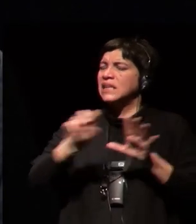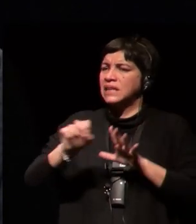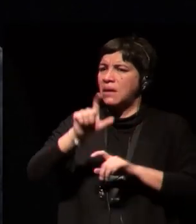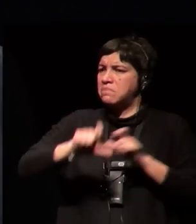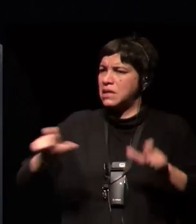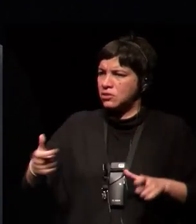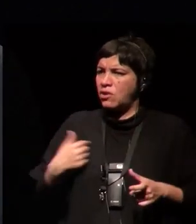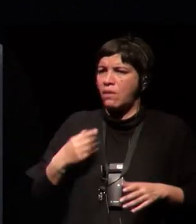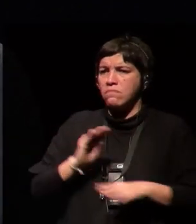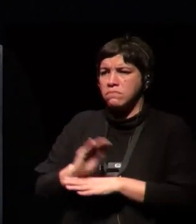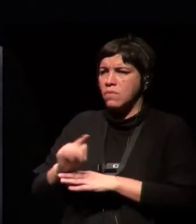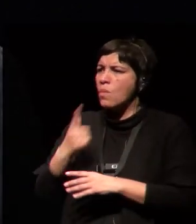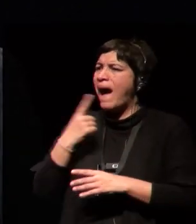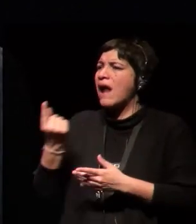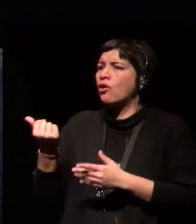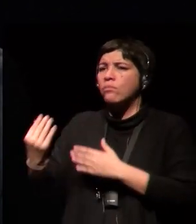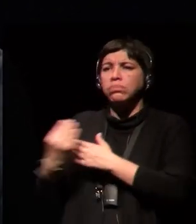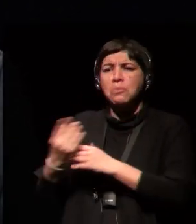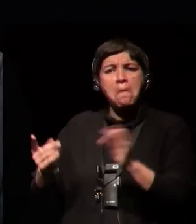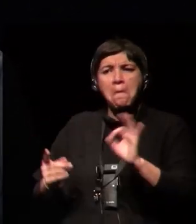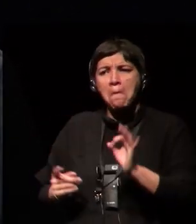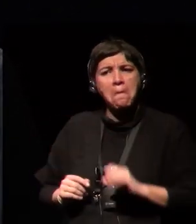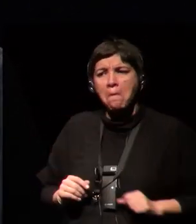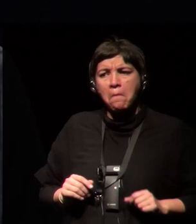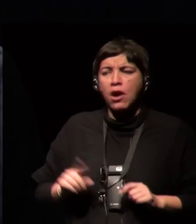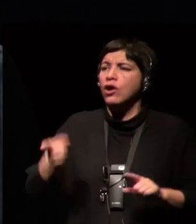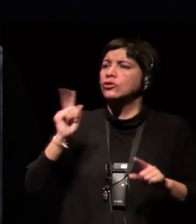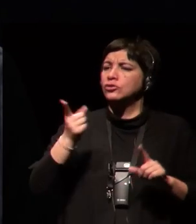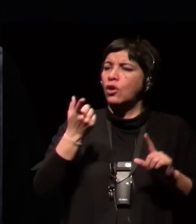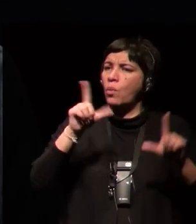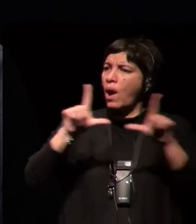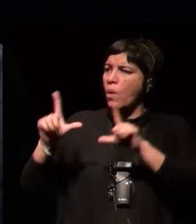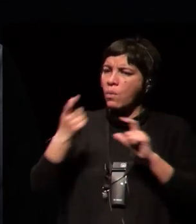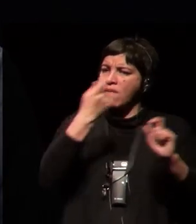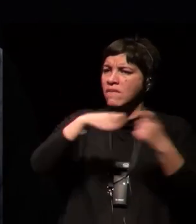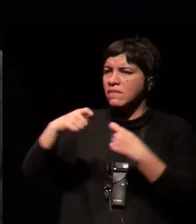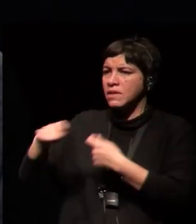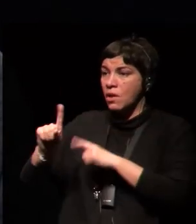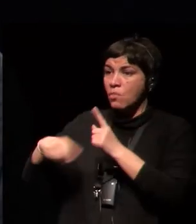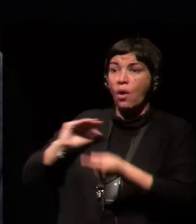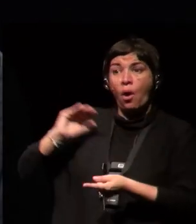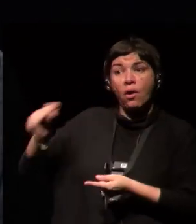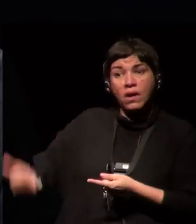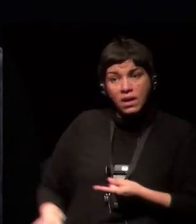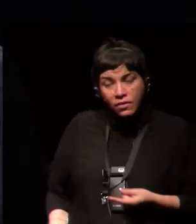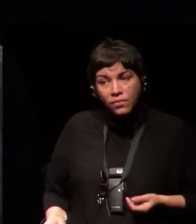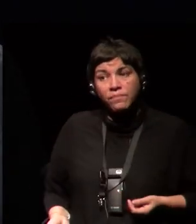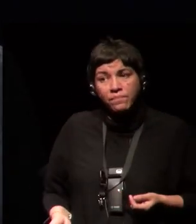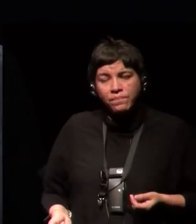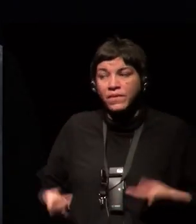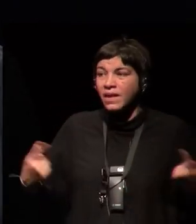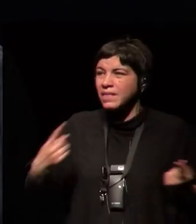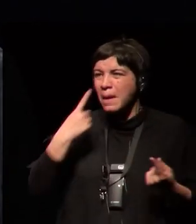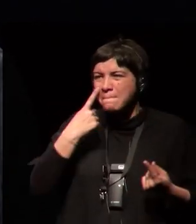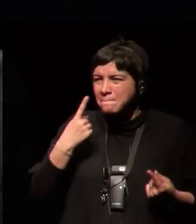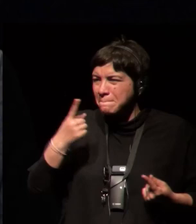artístico, sencillamente vendía sus cuadros. Se hizo rico y fue el primer ciudadano aborigen